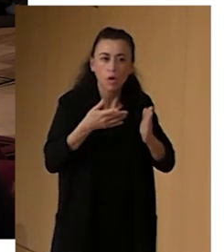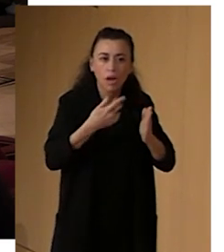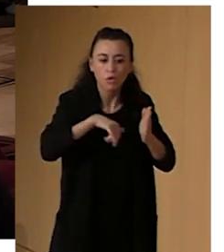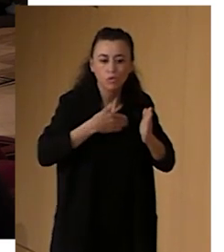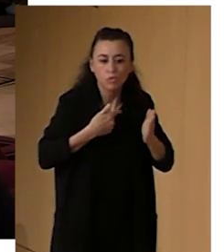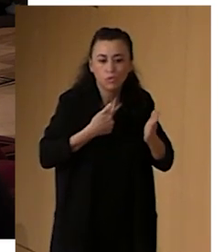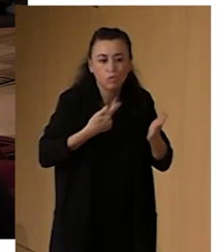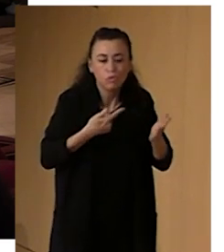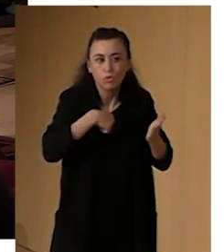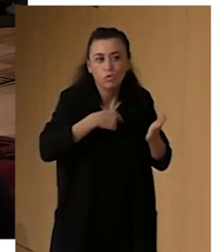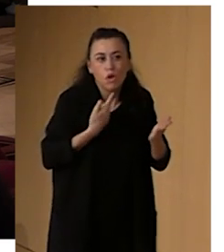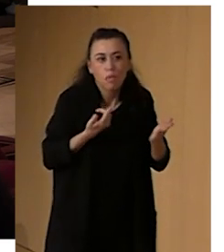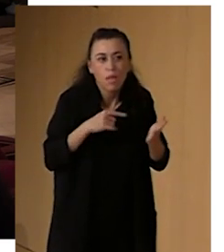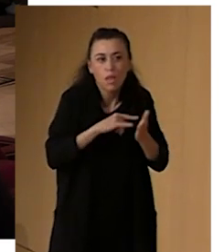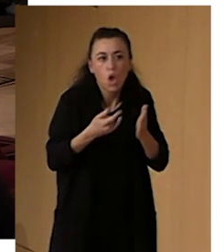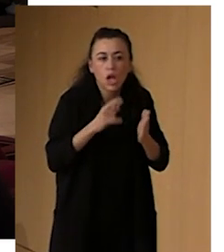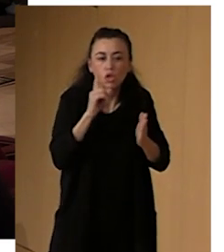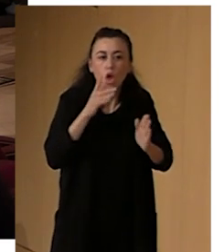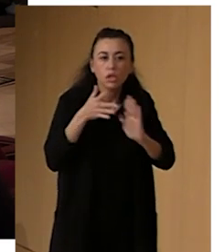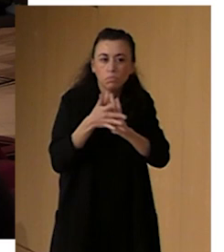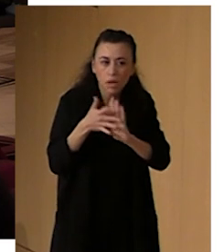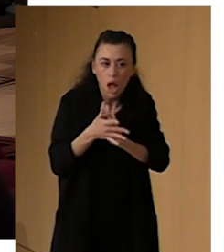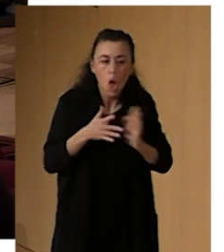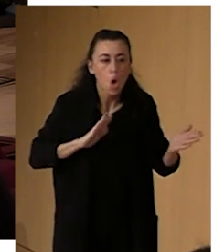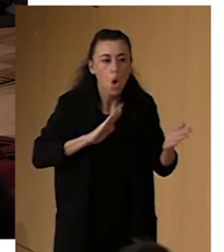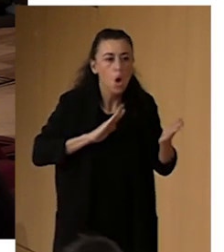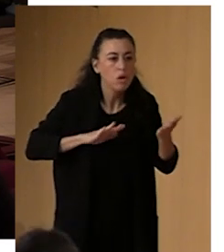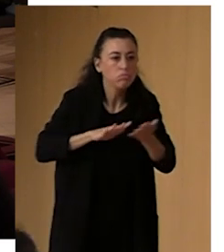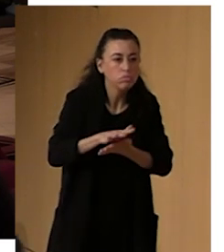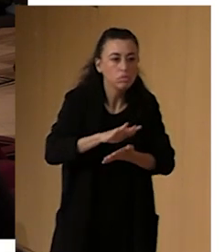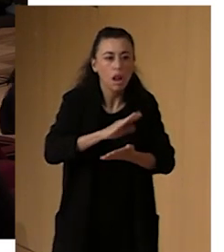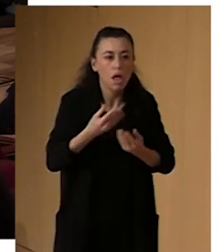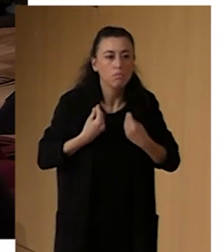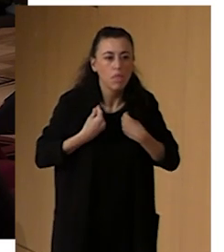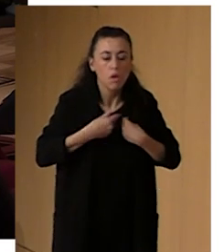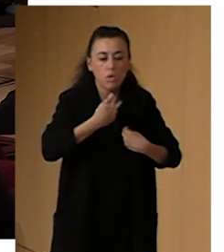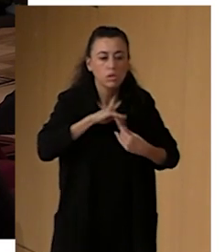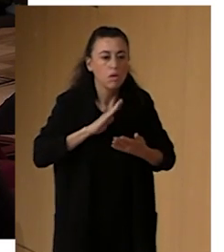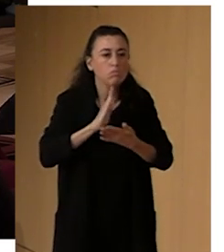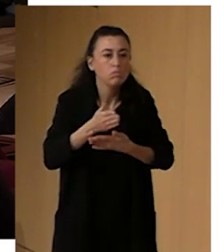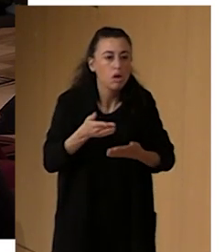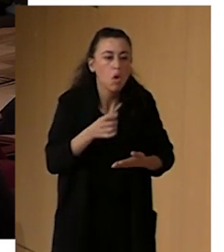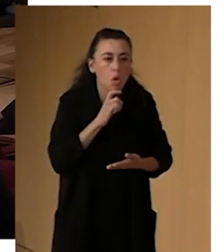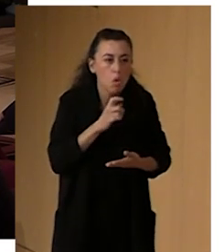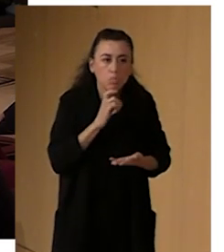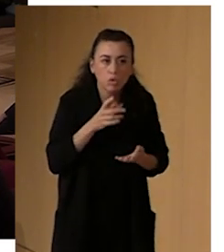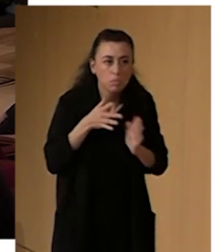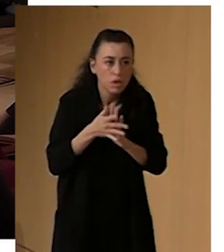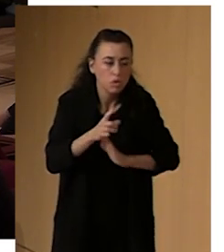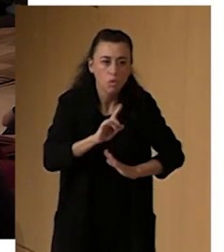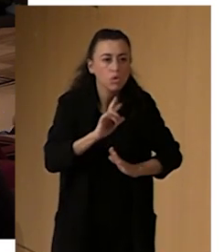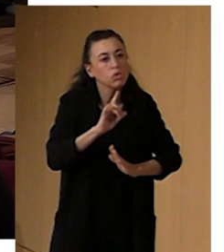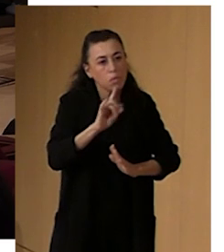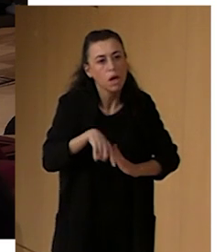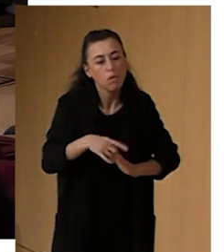tecnología no nosa solo explicarla o explicar Qué impacto puede tener en nuestras vidas sino utilizarla como un elemento